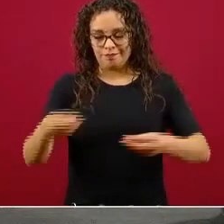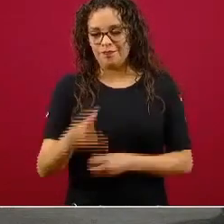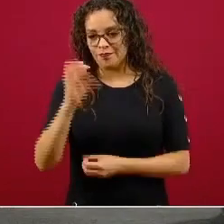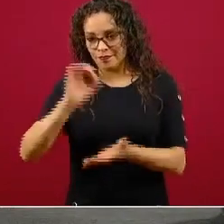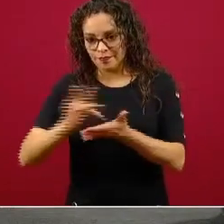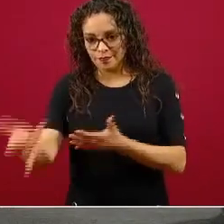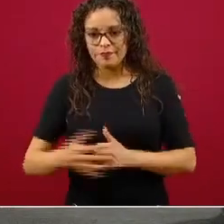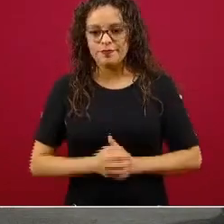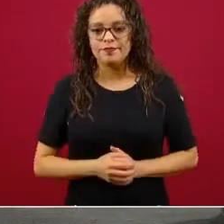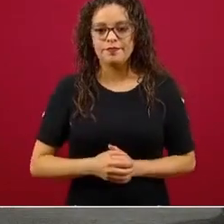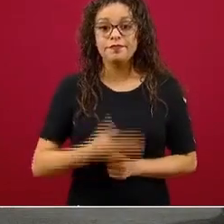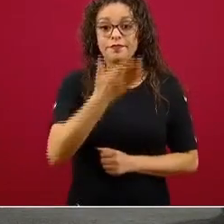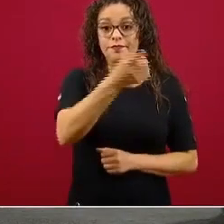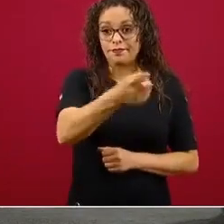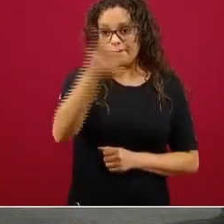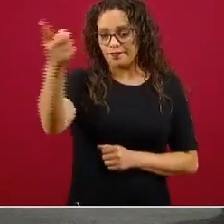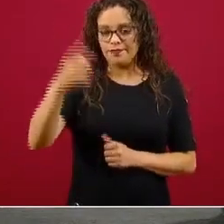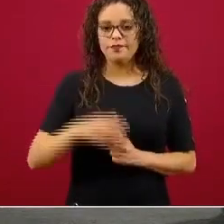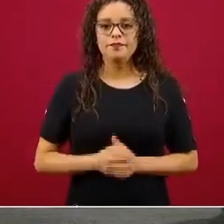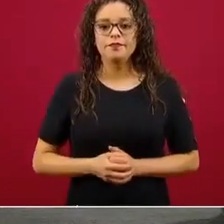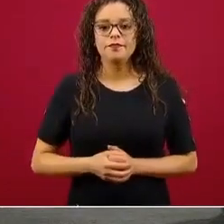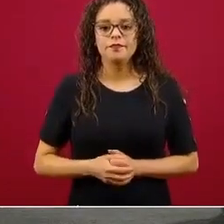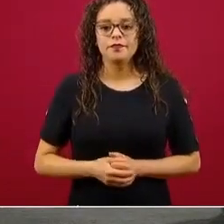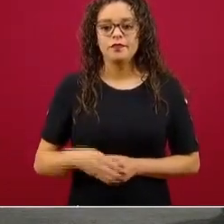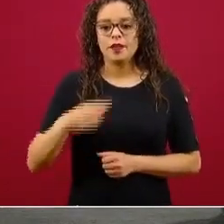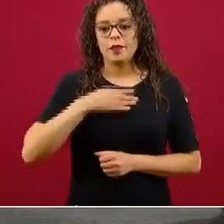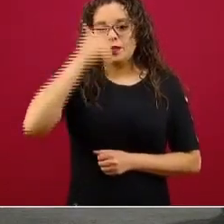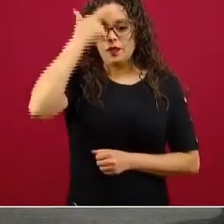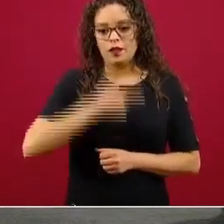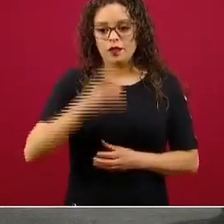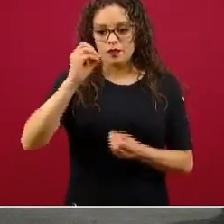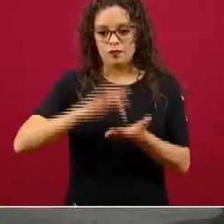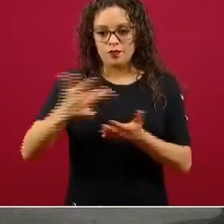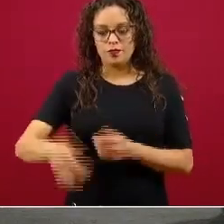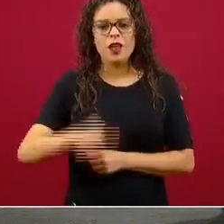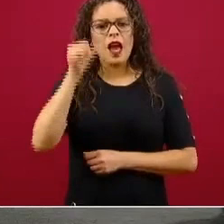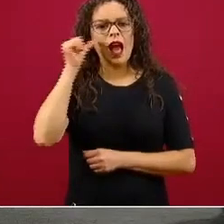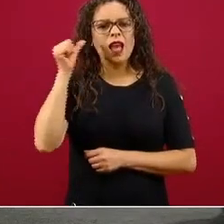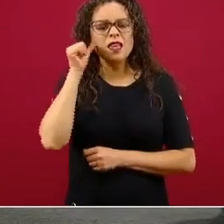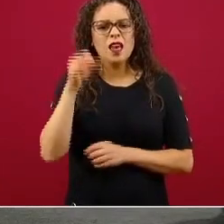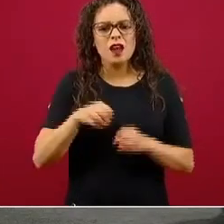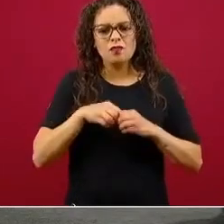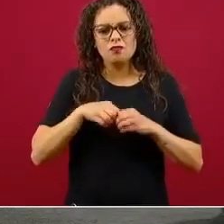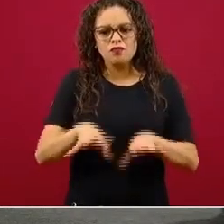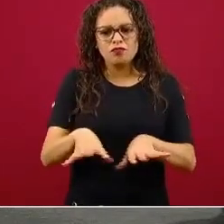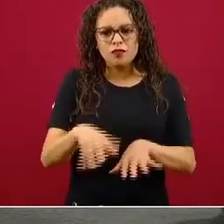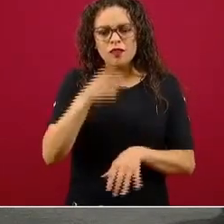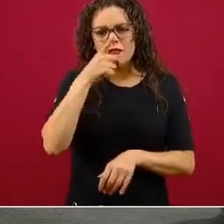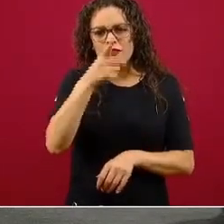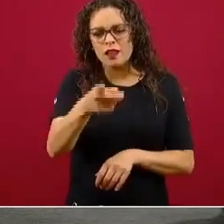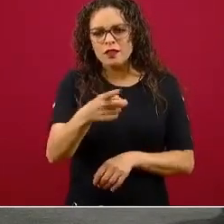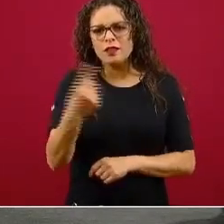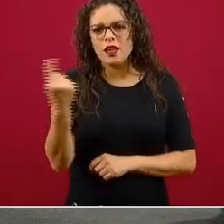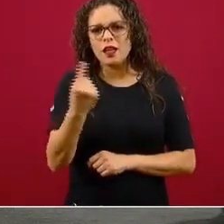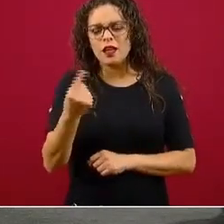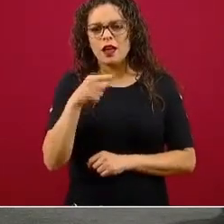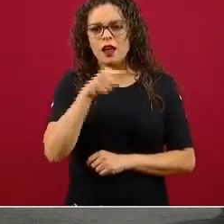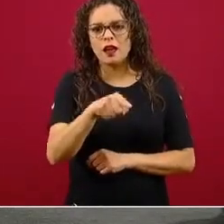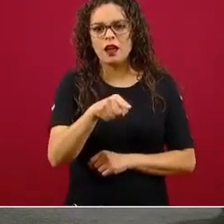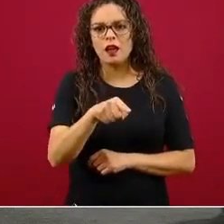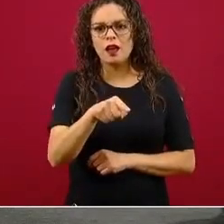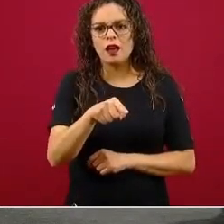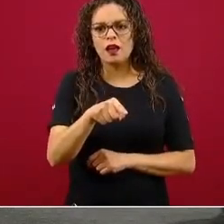Gracias, buenas noches, doctor. Ayer salió una información sobre una mutación del virus, la